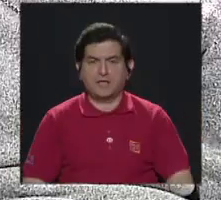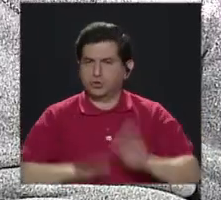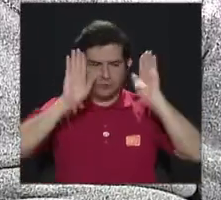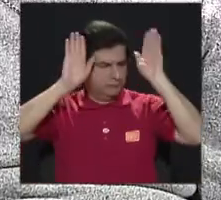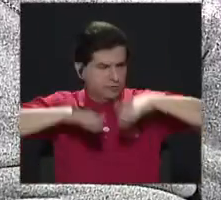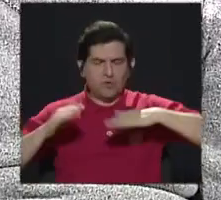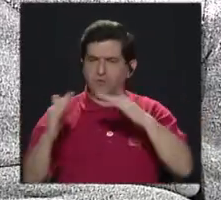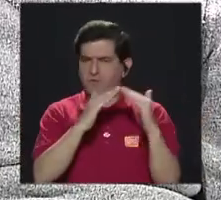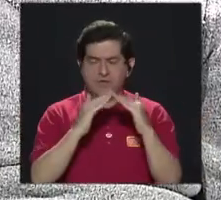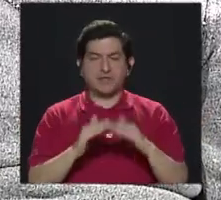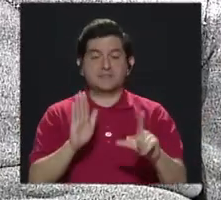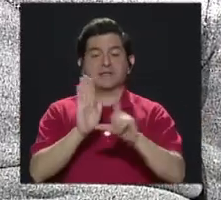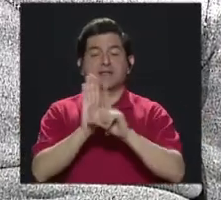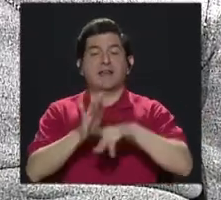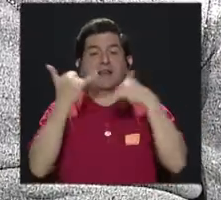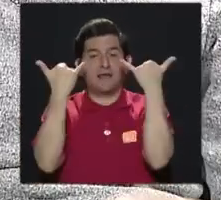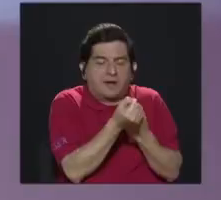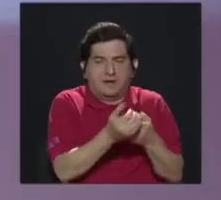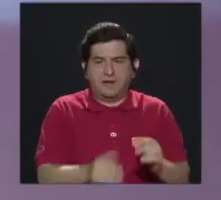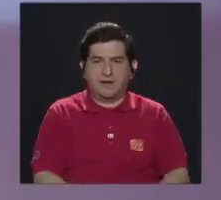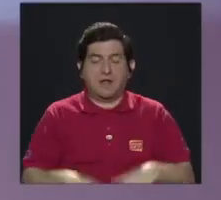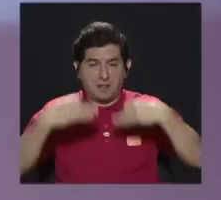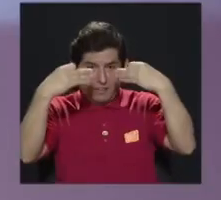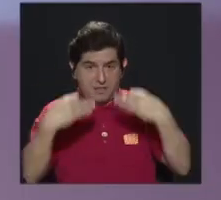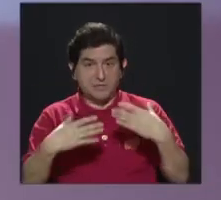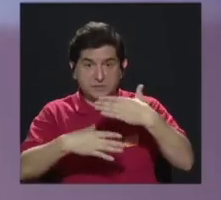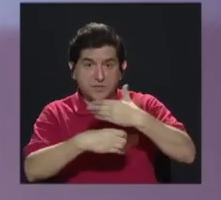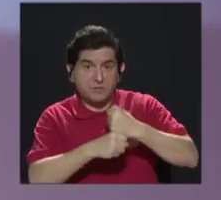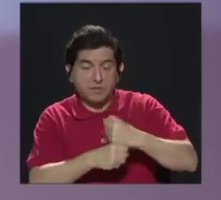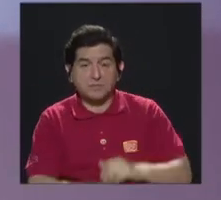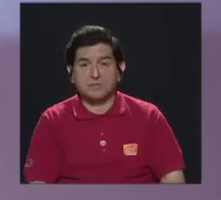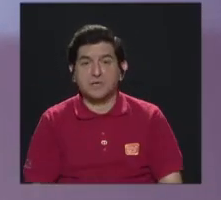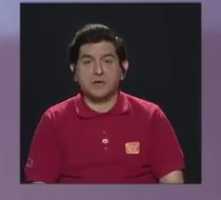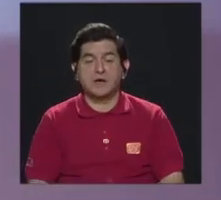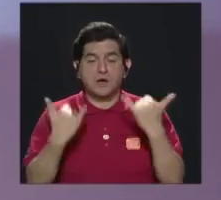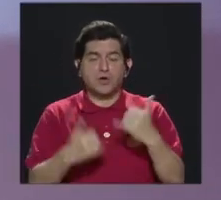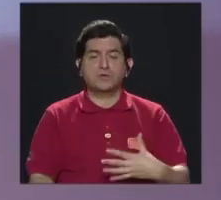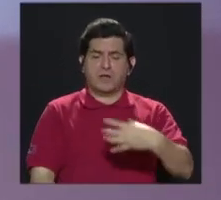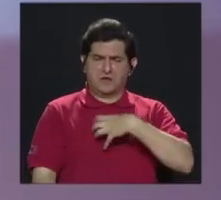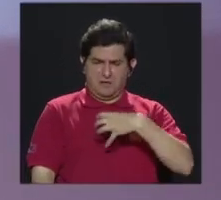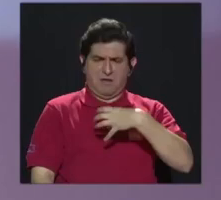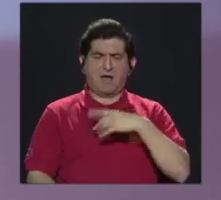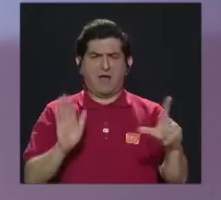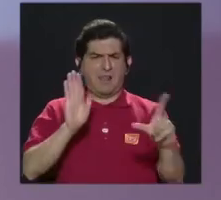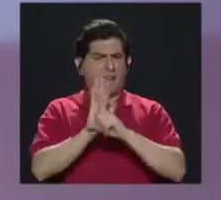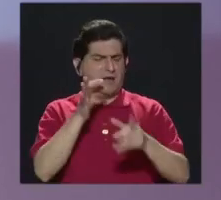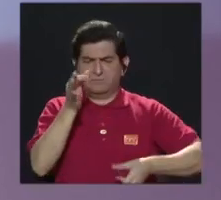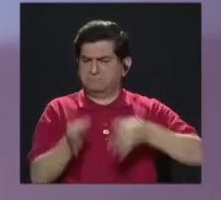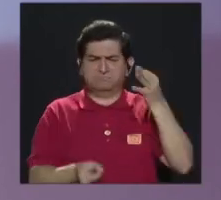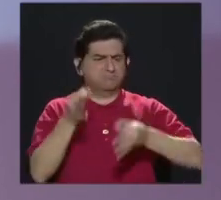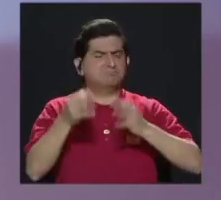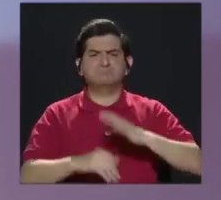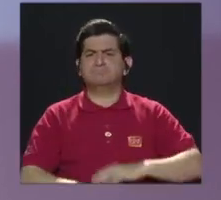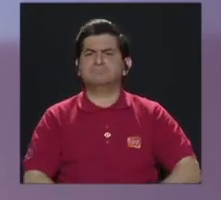parte que los unía a ellas como pareja, decidieron hacer esto como para protestar por una ley que no era justa.